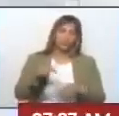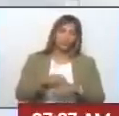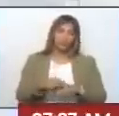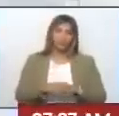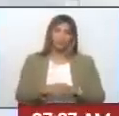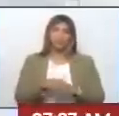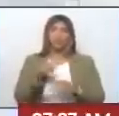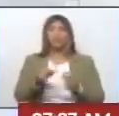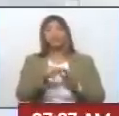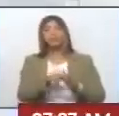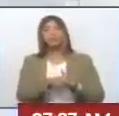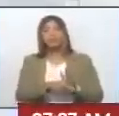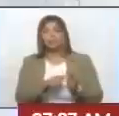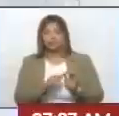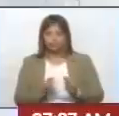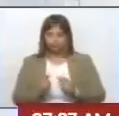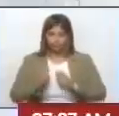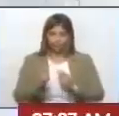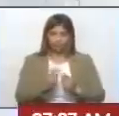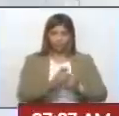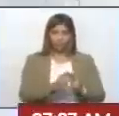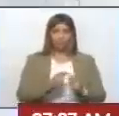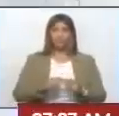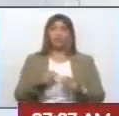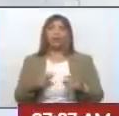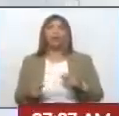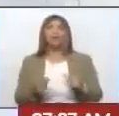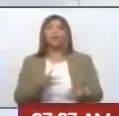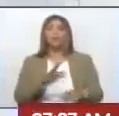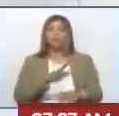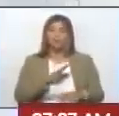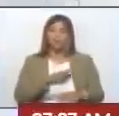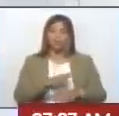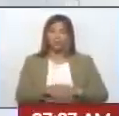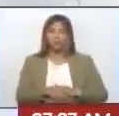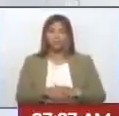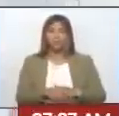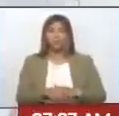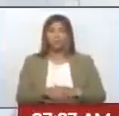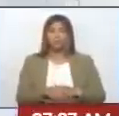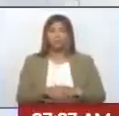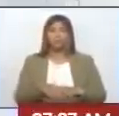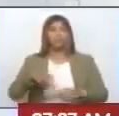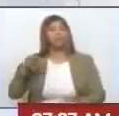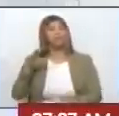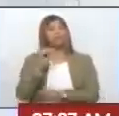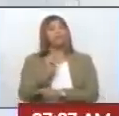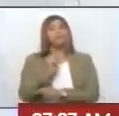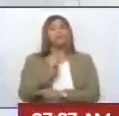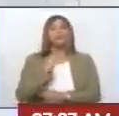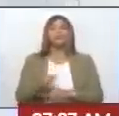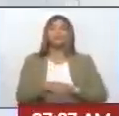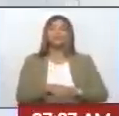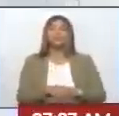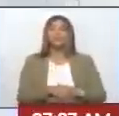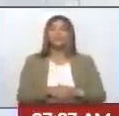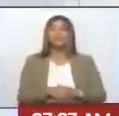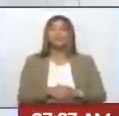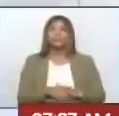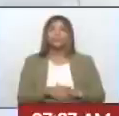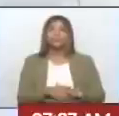las medidas de transferencia coactiva de la propiedad. La incautación, la confiscación,